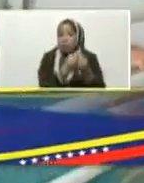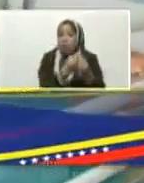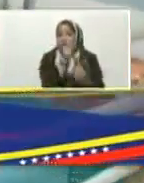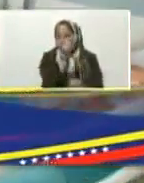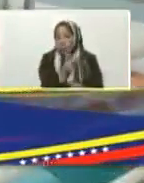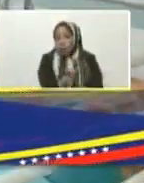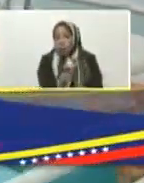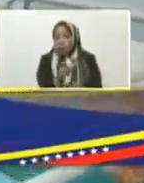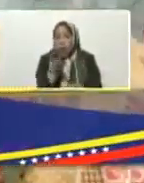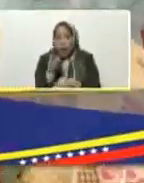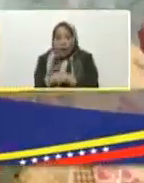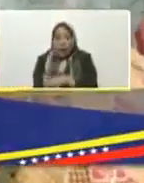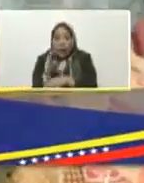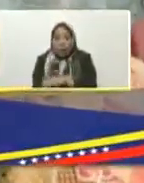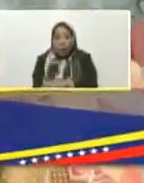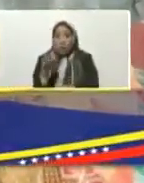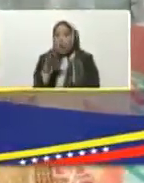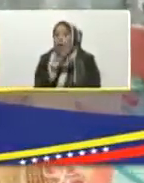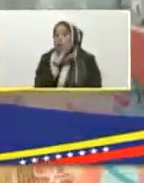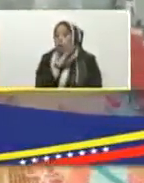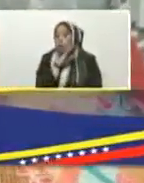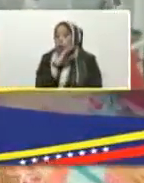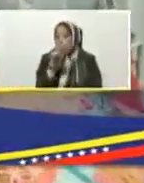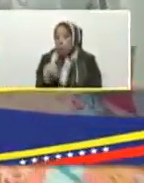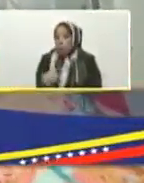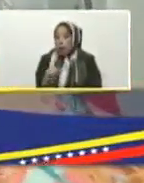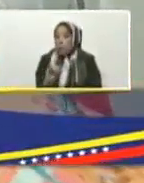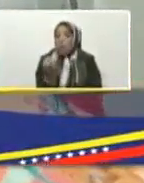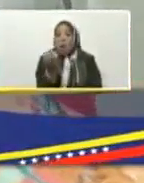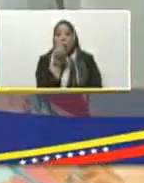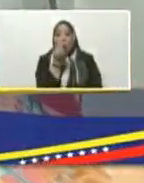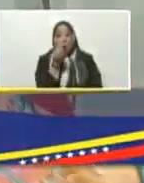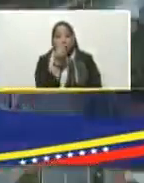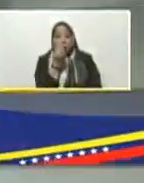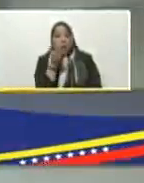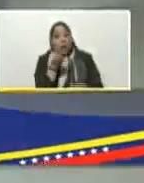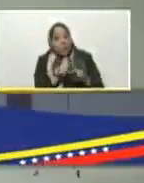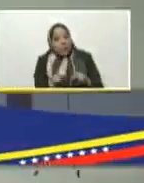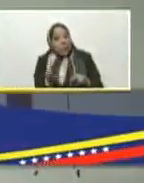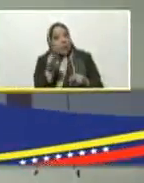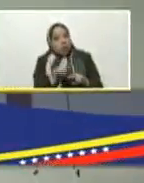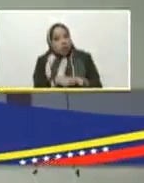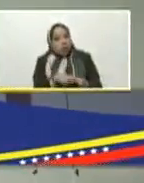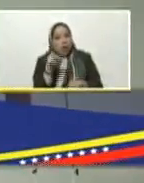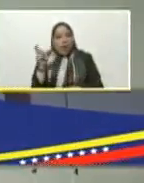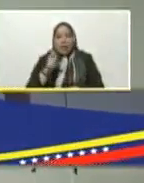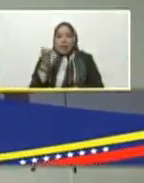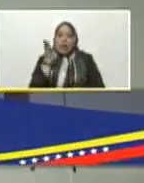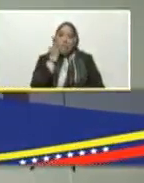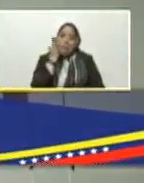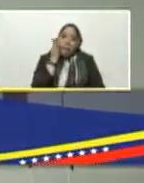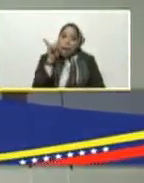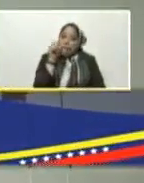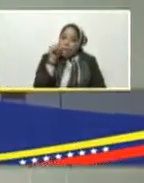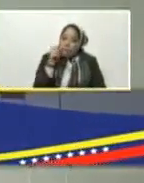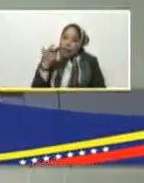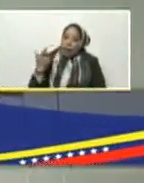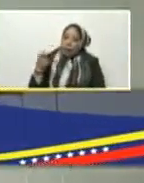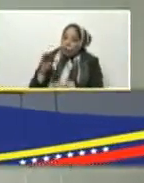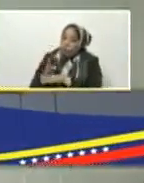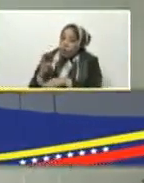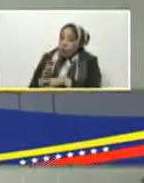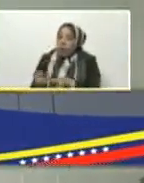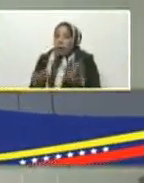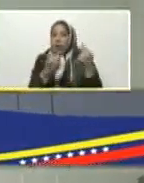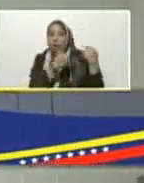que por su condición de que tenemos infantes, niños y niñas, siempre deben estar acompañados. Así que cuente